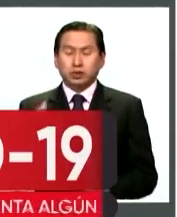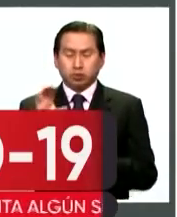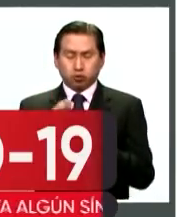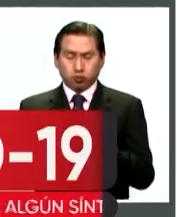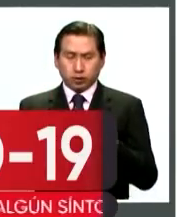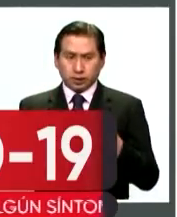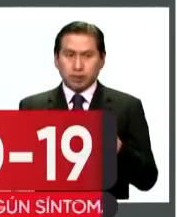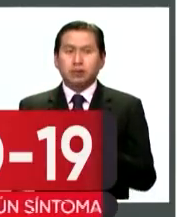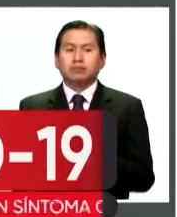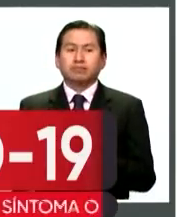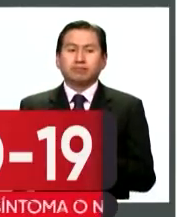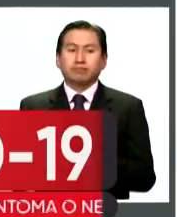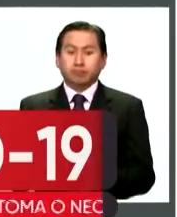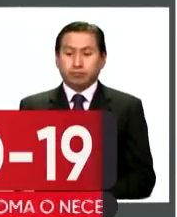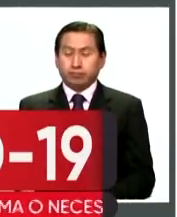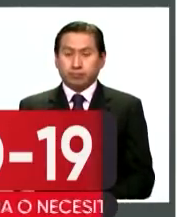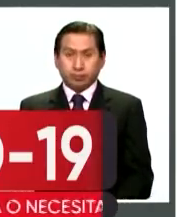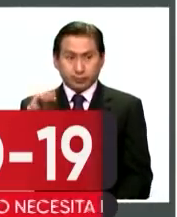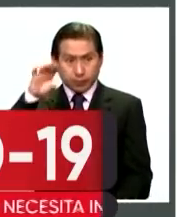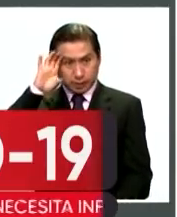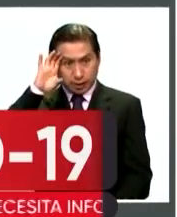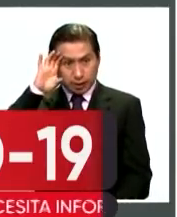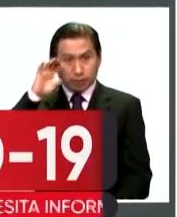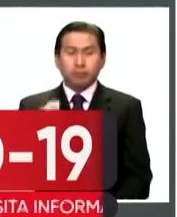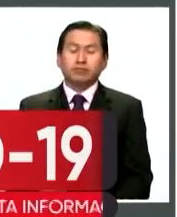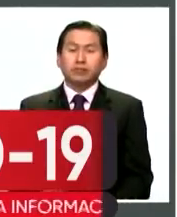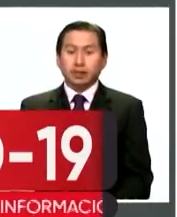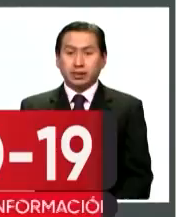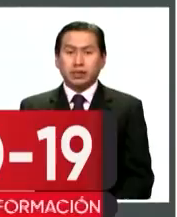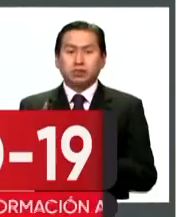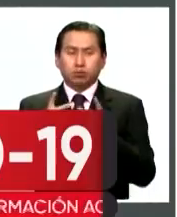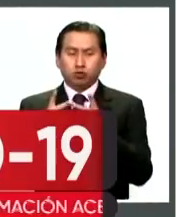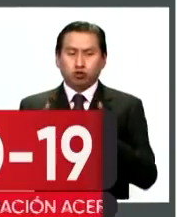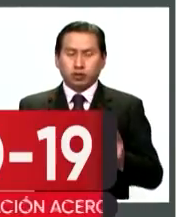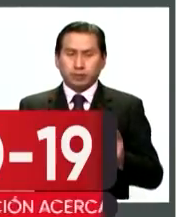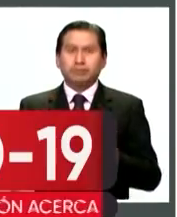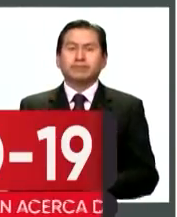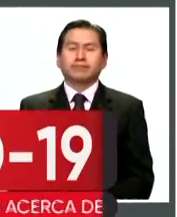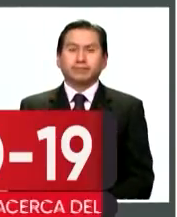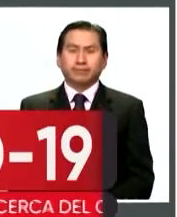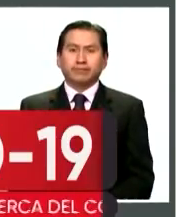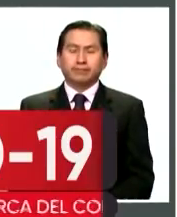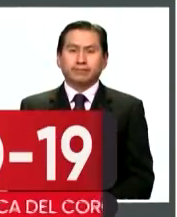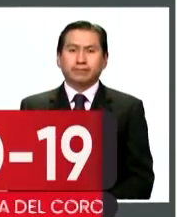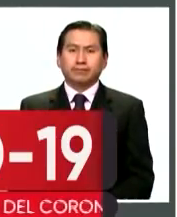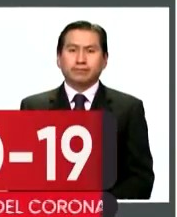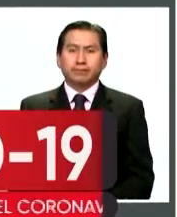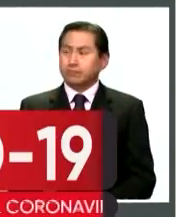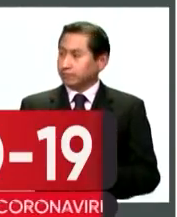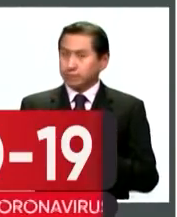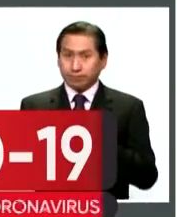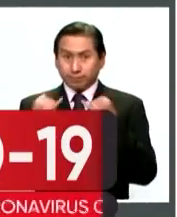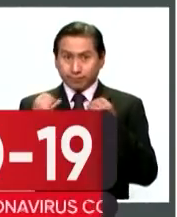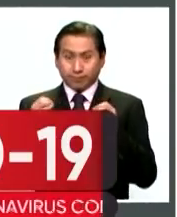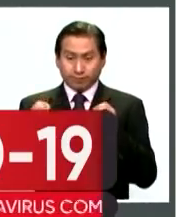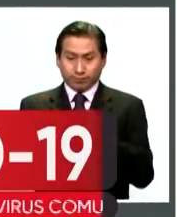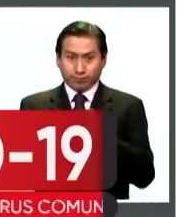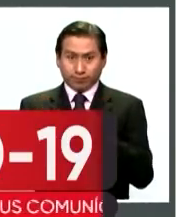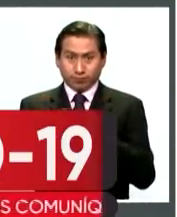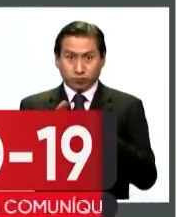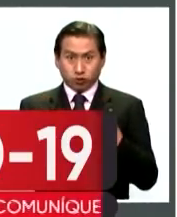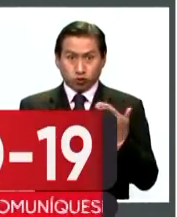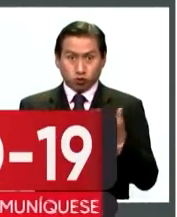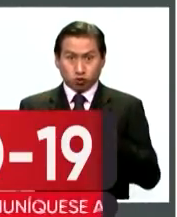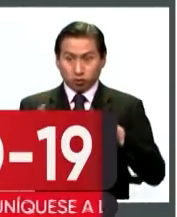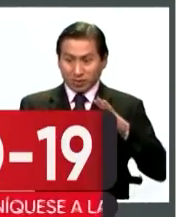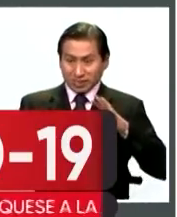Chuquisaca, 10 Tarija y 6 Potosí. Con estos datos, el